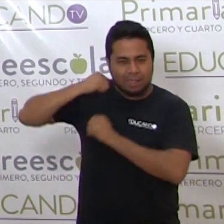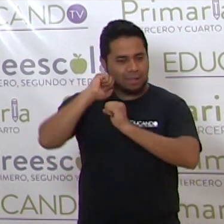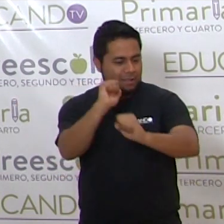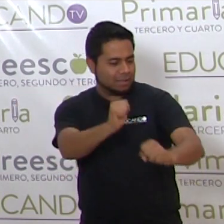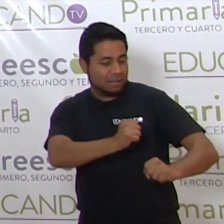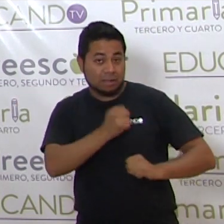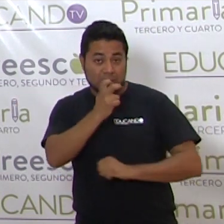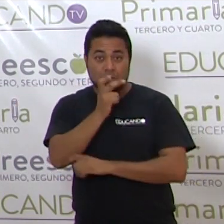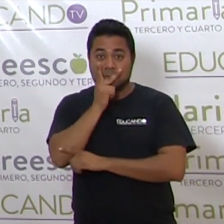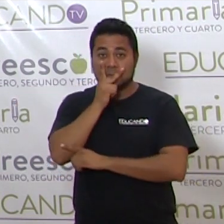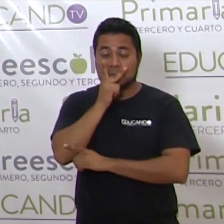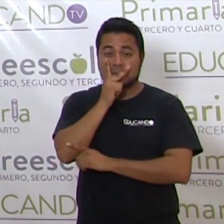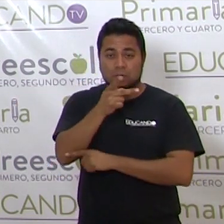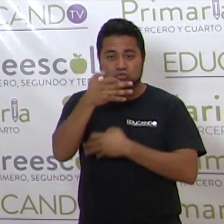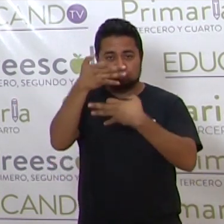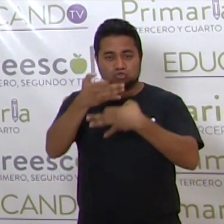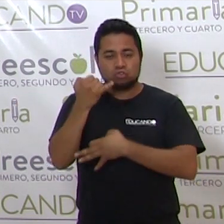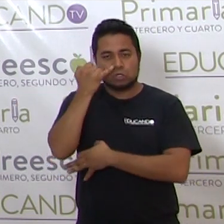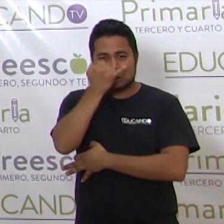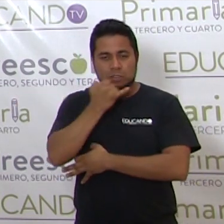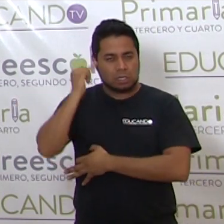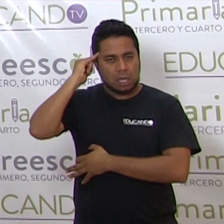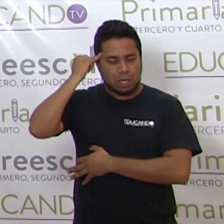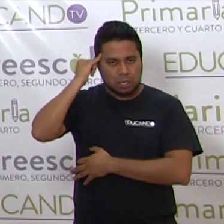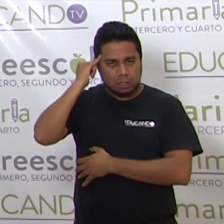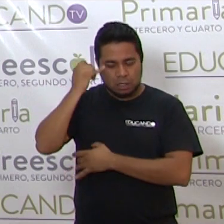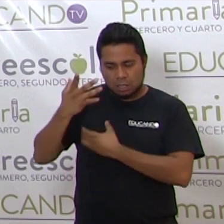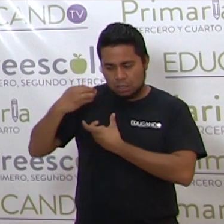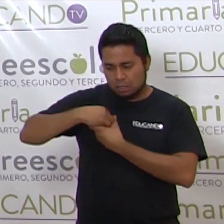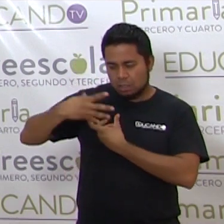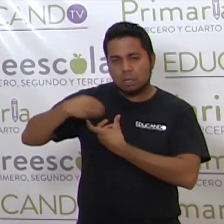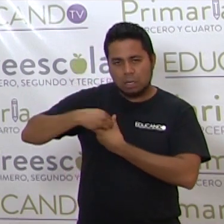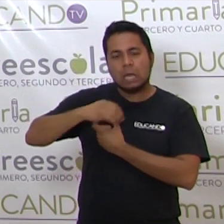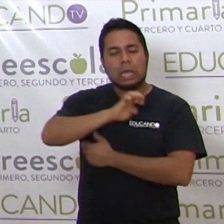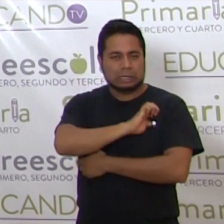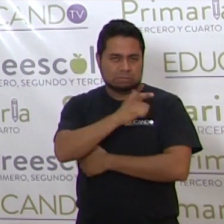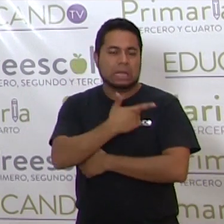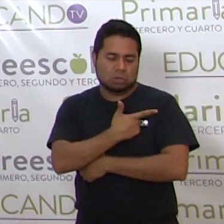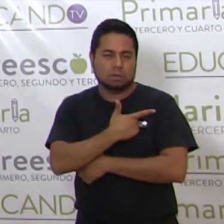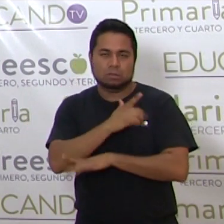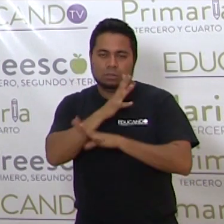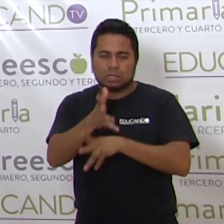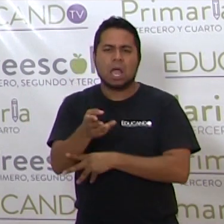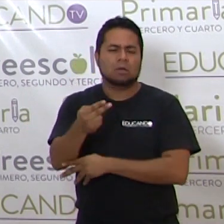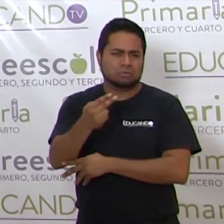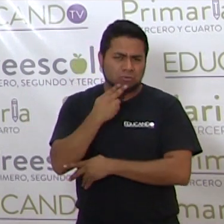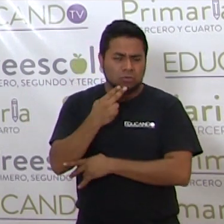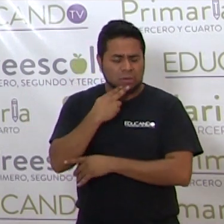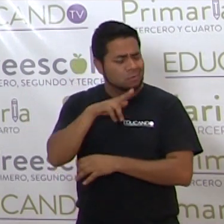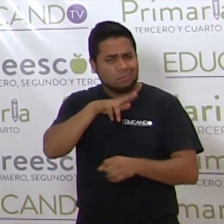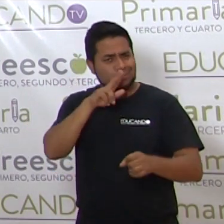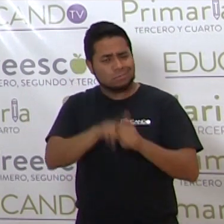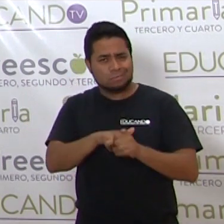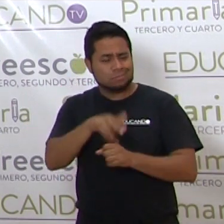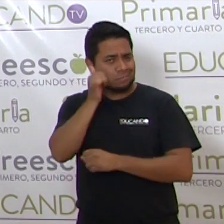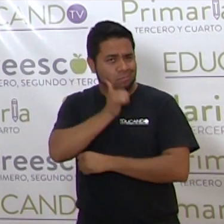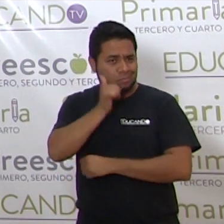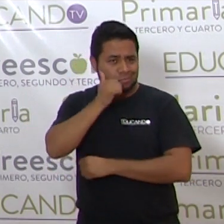quechuas se han incorporado al idioma español y las utilizamos comúnmente